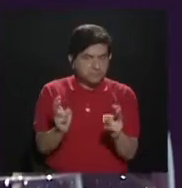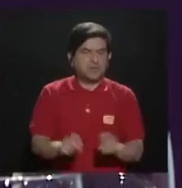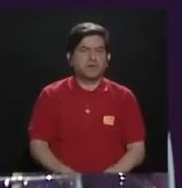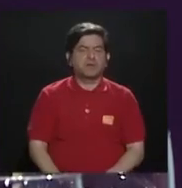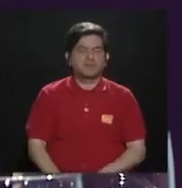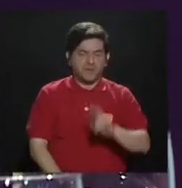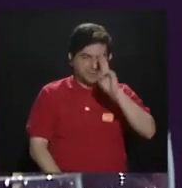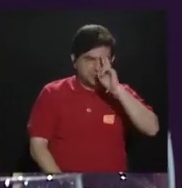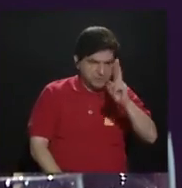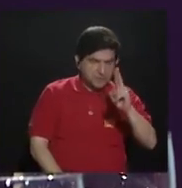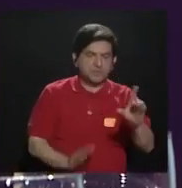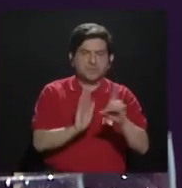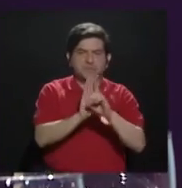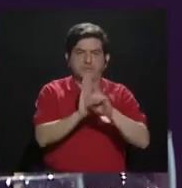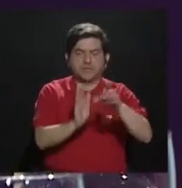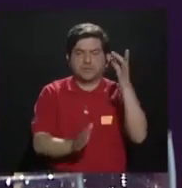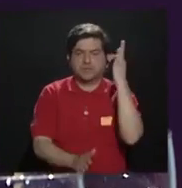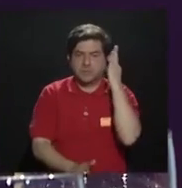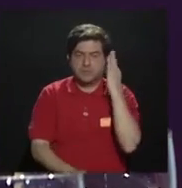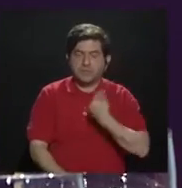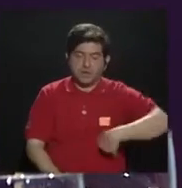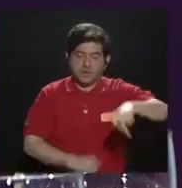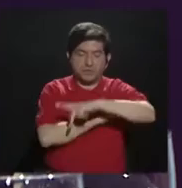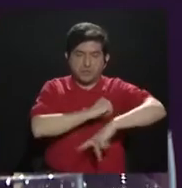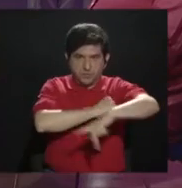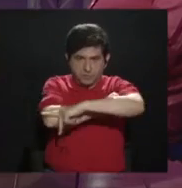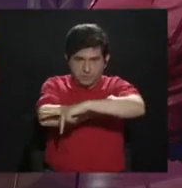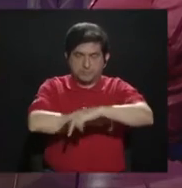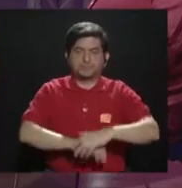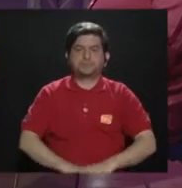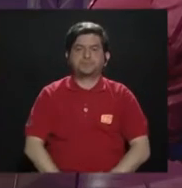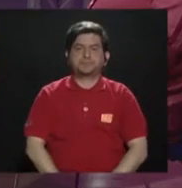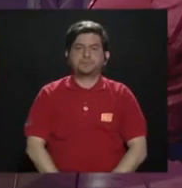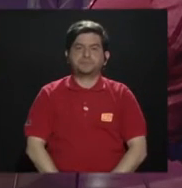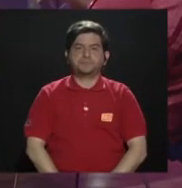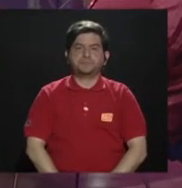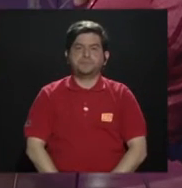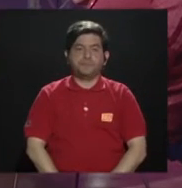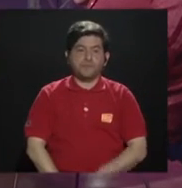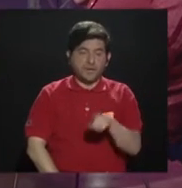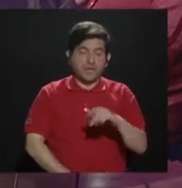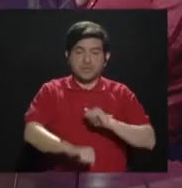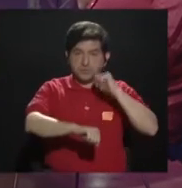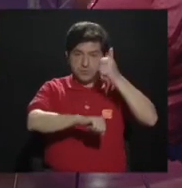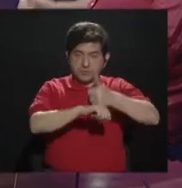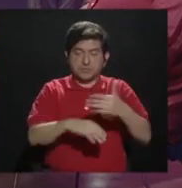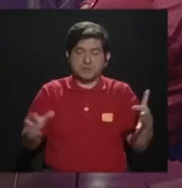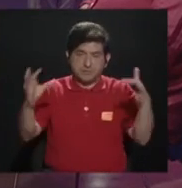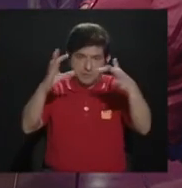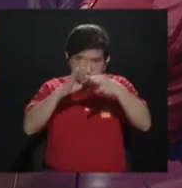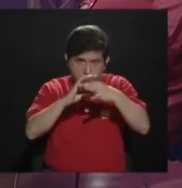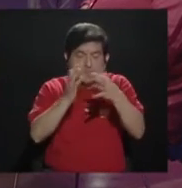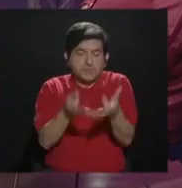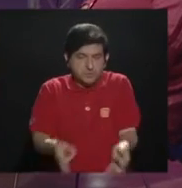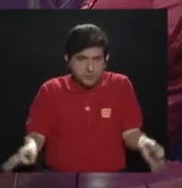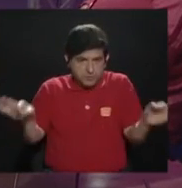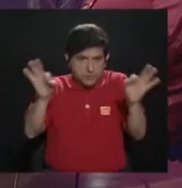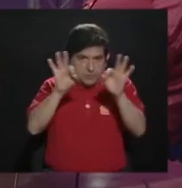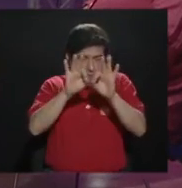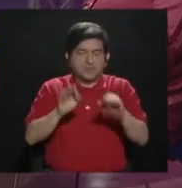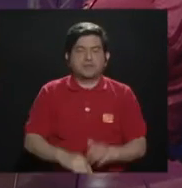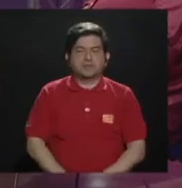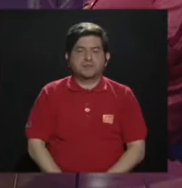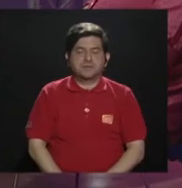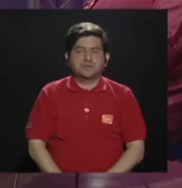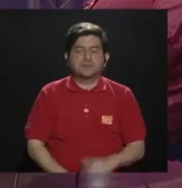con el reconocimiento de los derechos de las mujeres en nuestro país, ¿no? Esto se materializa de la mano de leyes sumamente importantes como la ley del